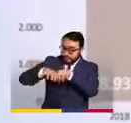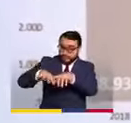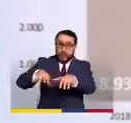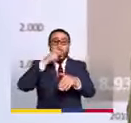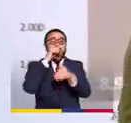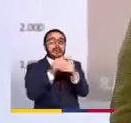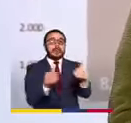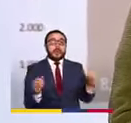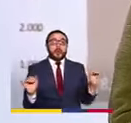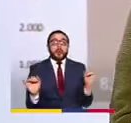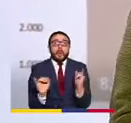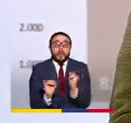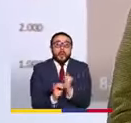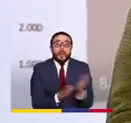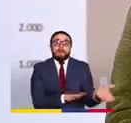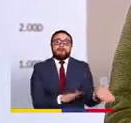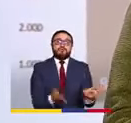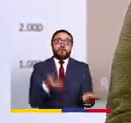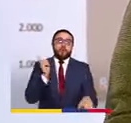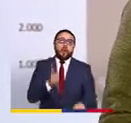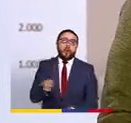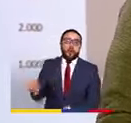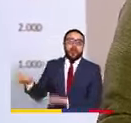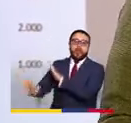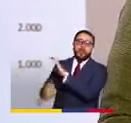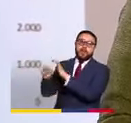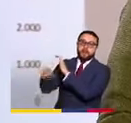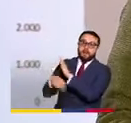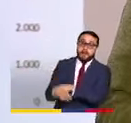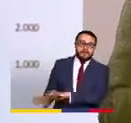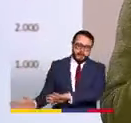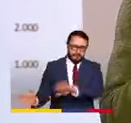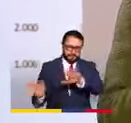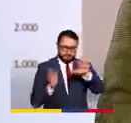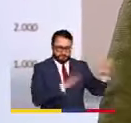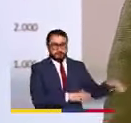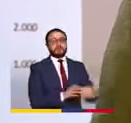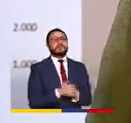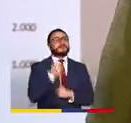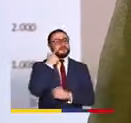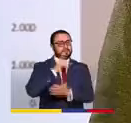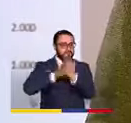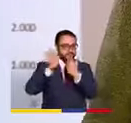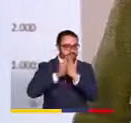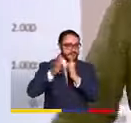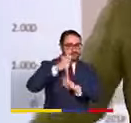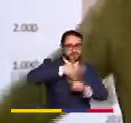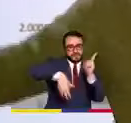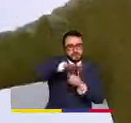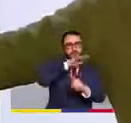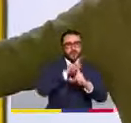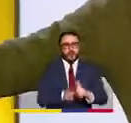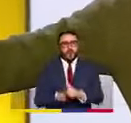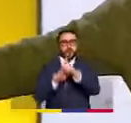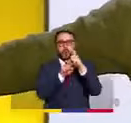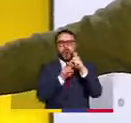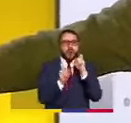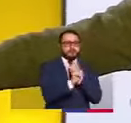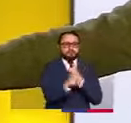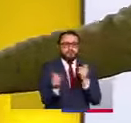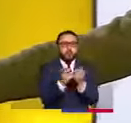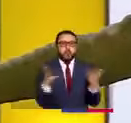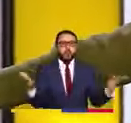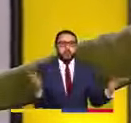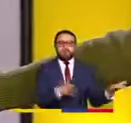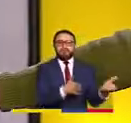pasadas. Aquí, ¿qué pasa en La Guajira? En casos, porque hay quienes dicen que la